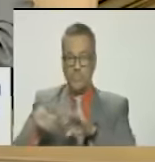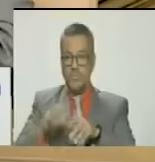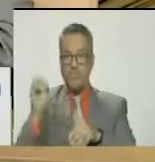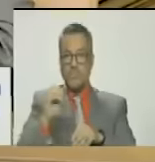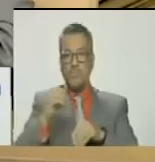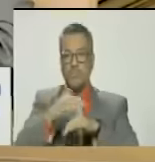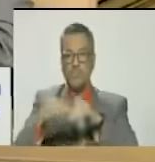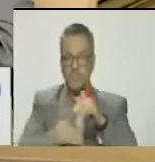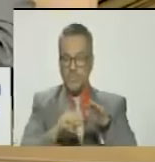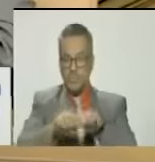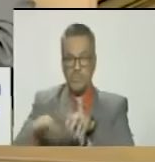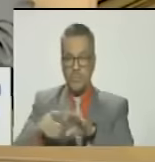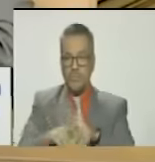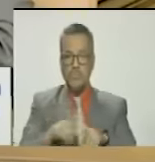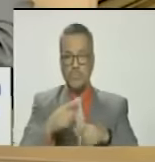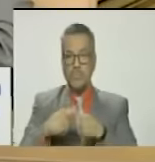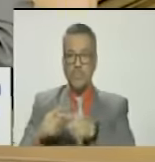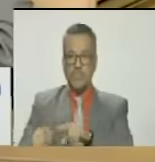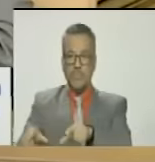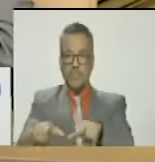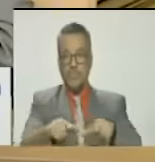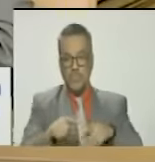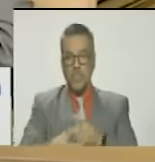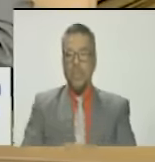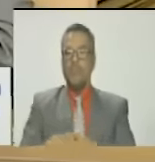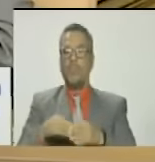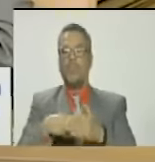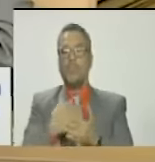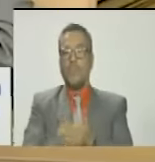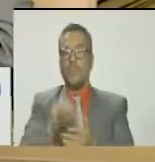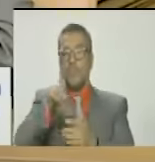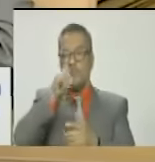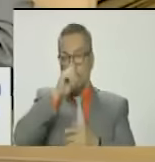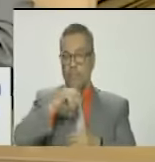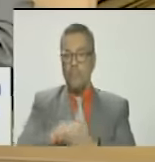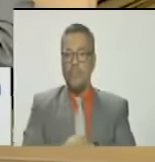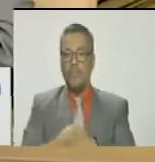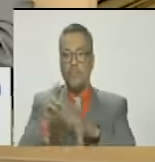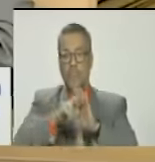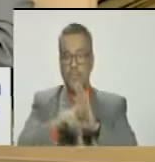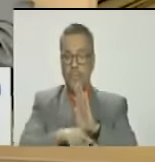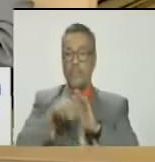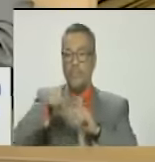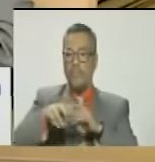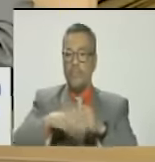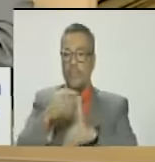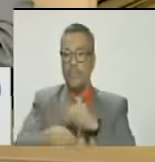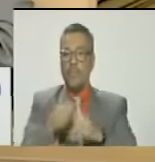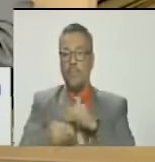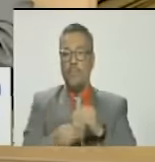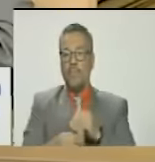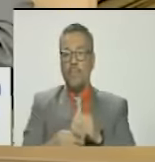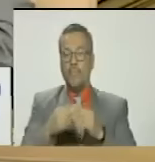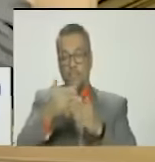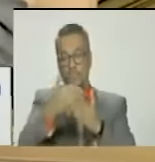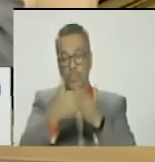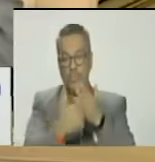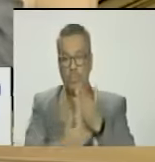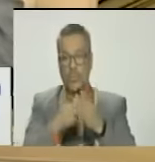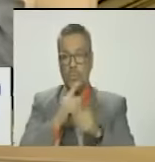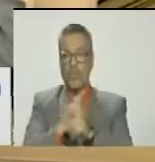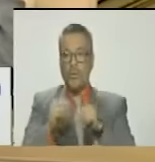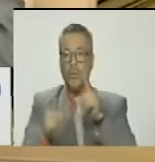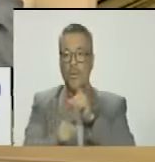o subsecretaria fuera de su seno por un periodo de un año. El reglamento establecerá la forma de